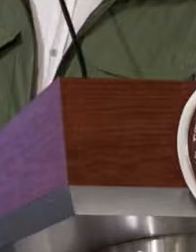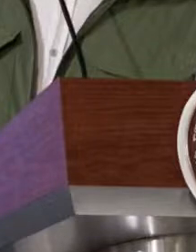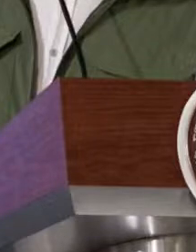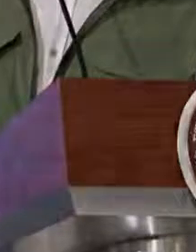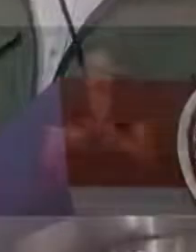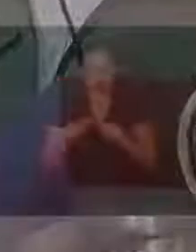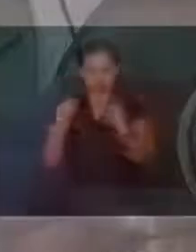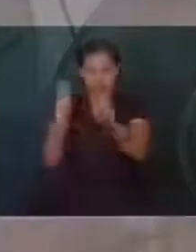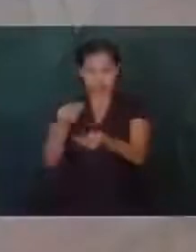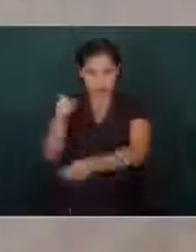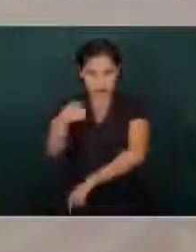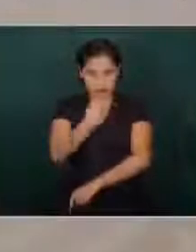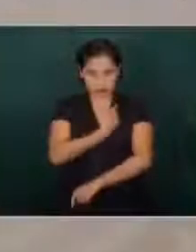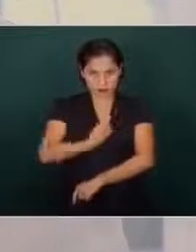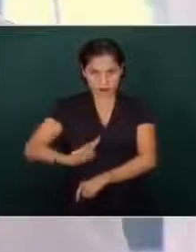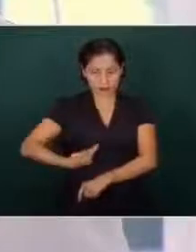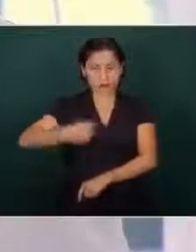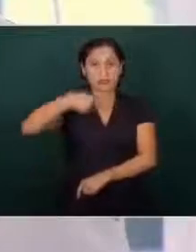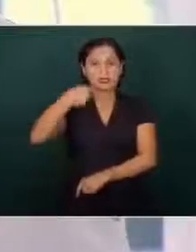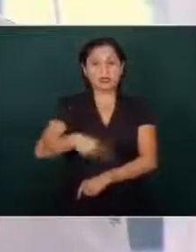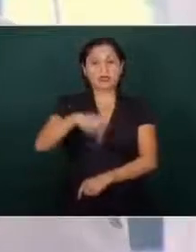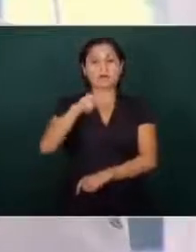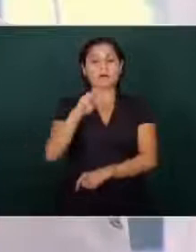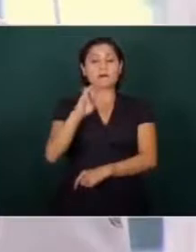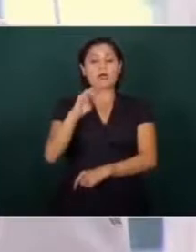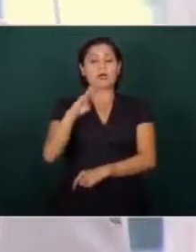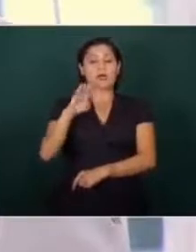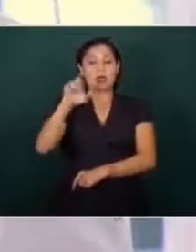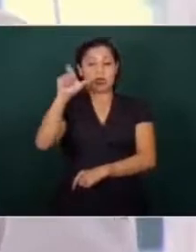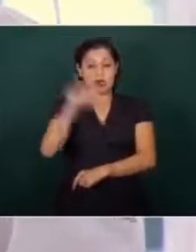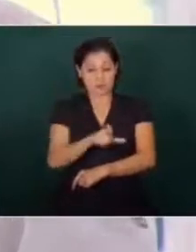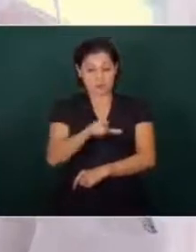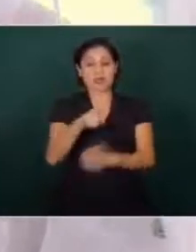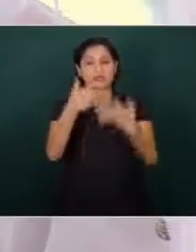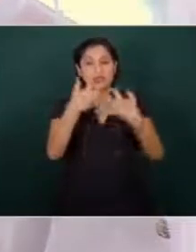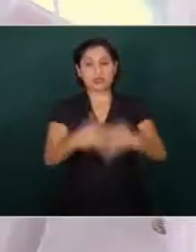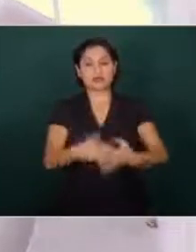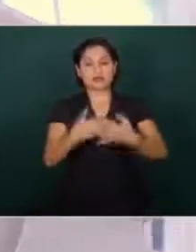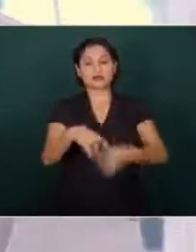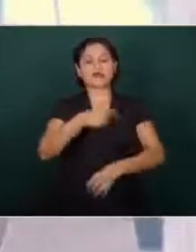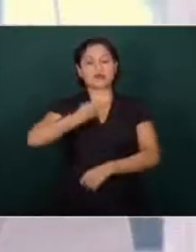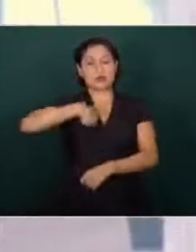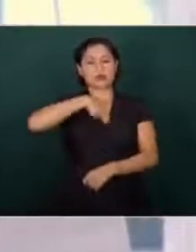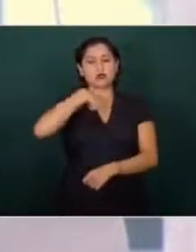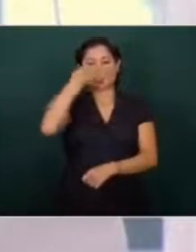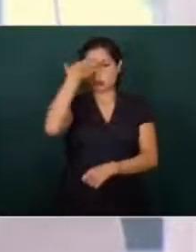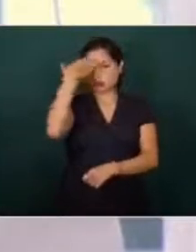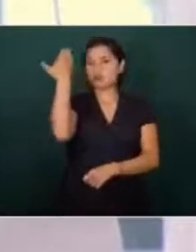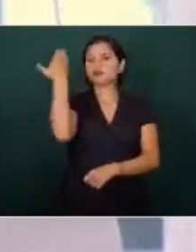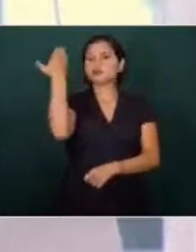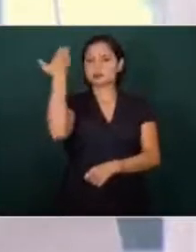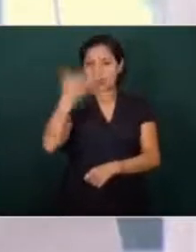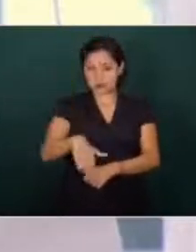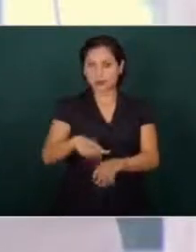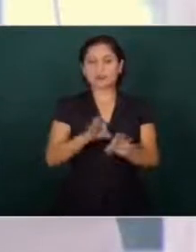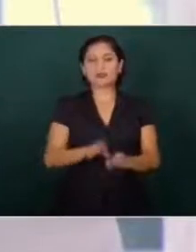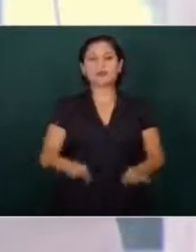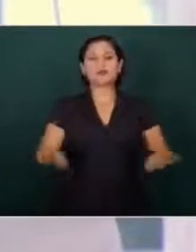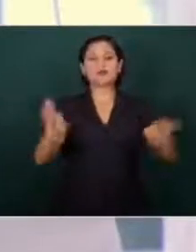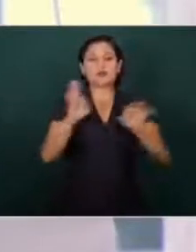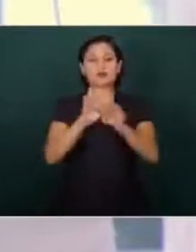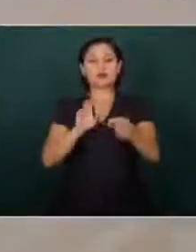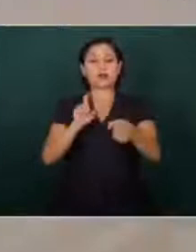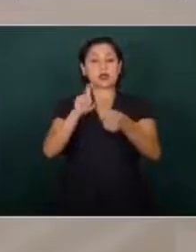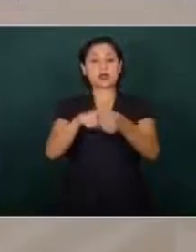la contratación y los vínculos de parentesco de 8 funcionarios en consanguineidad de segundo y tercer grado con